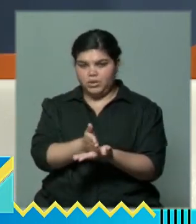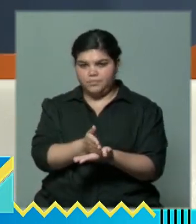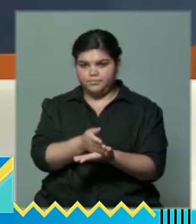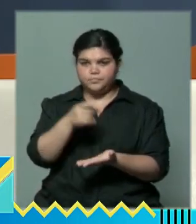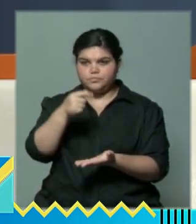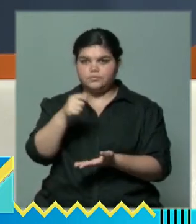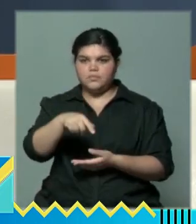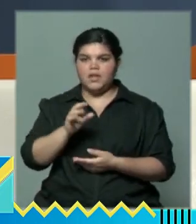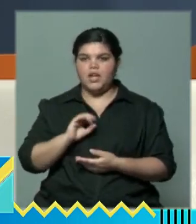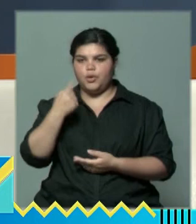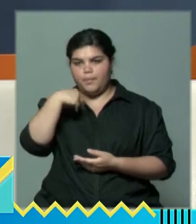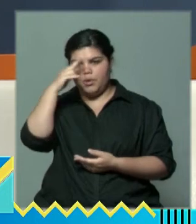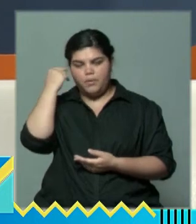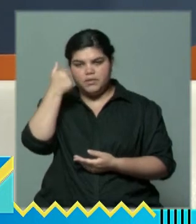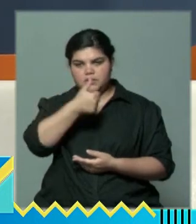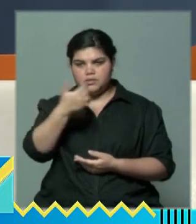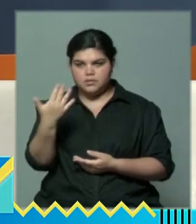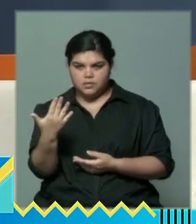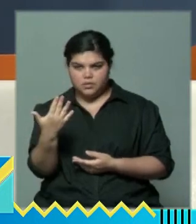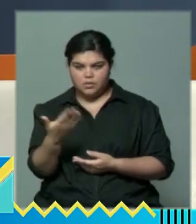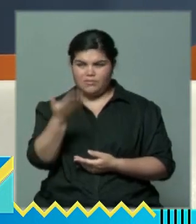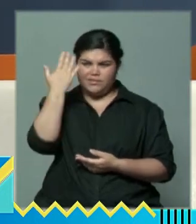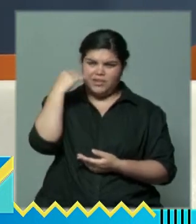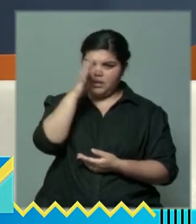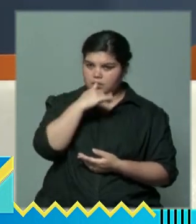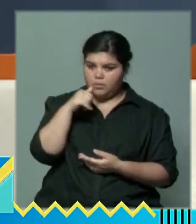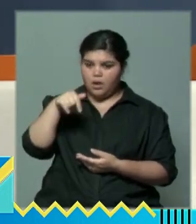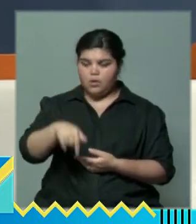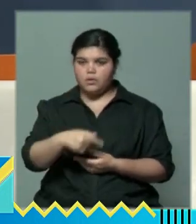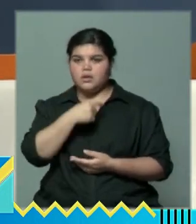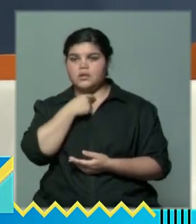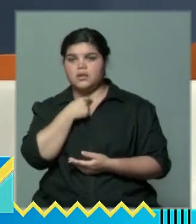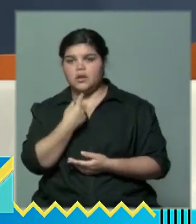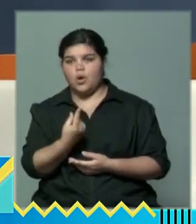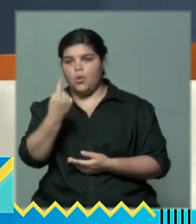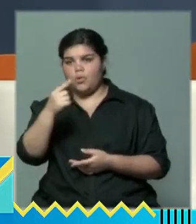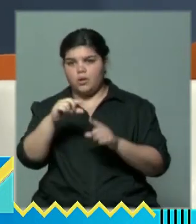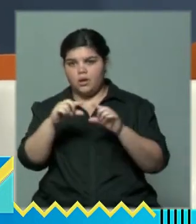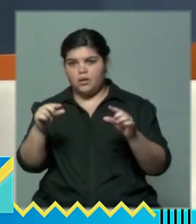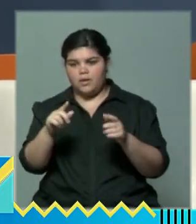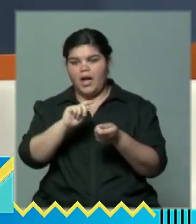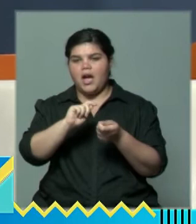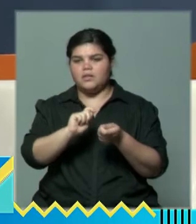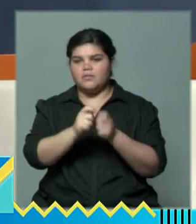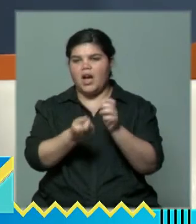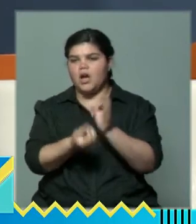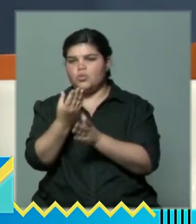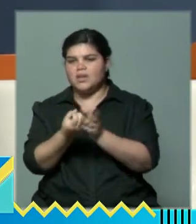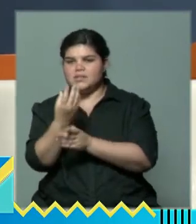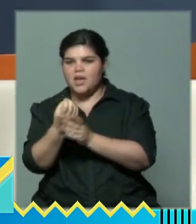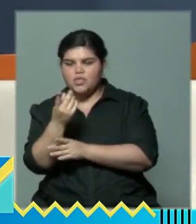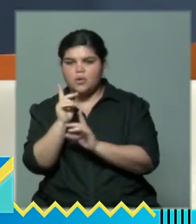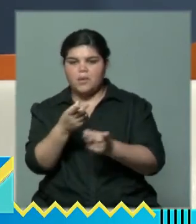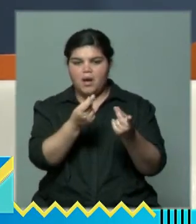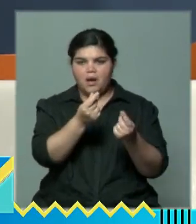moneda 1965. Sí. En el código nuestro proponemos que sea una unidad fija, entonces se va actualizando como